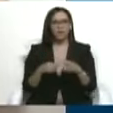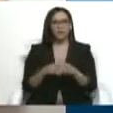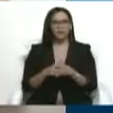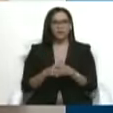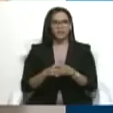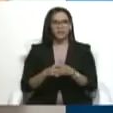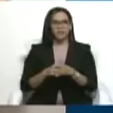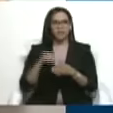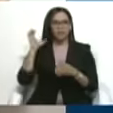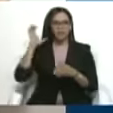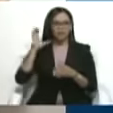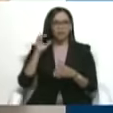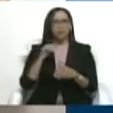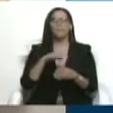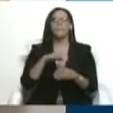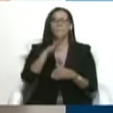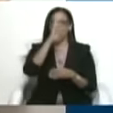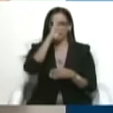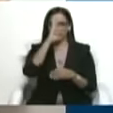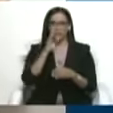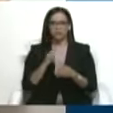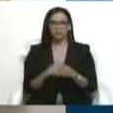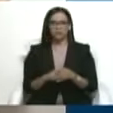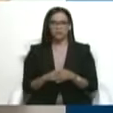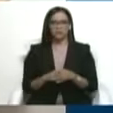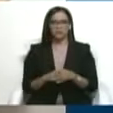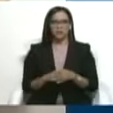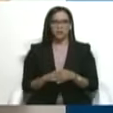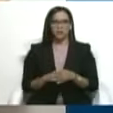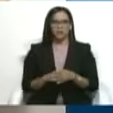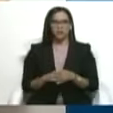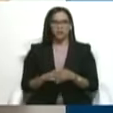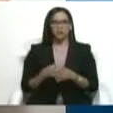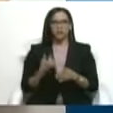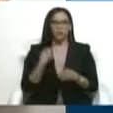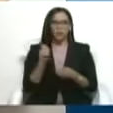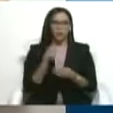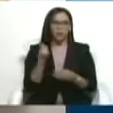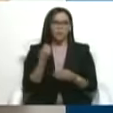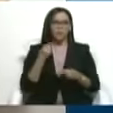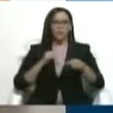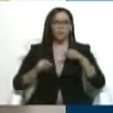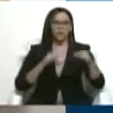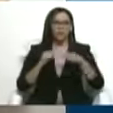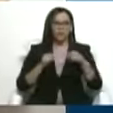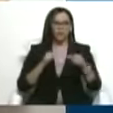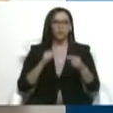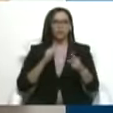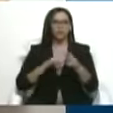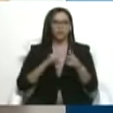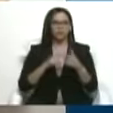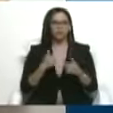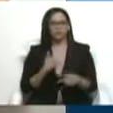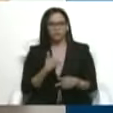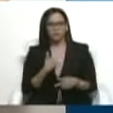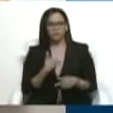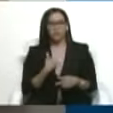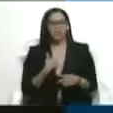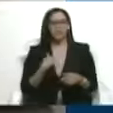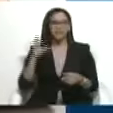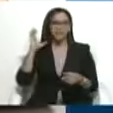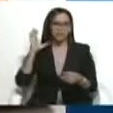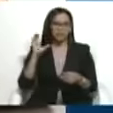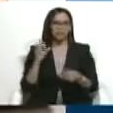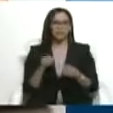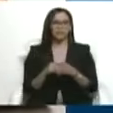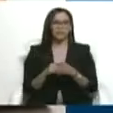Estado Barinas, quedando yo como coordinador en ese entonces del Estado como tal.